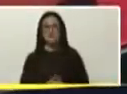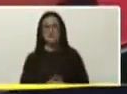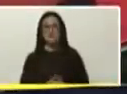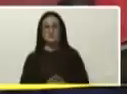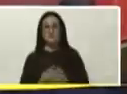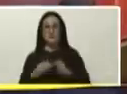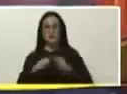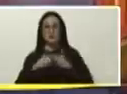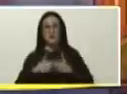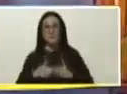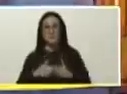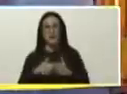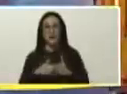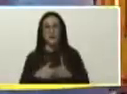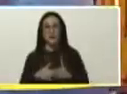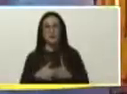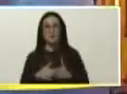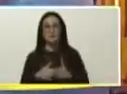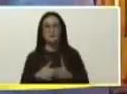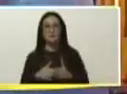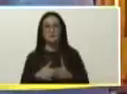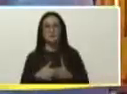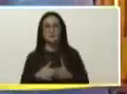buque para donde lo tenga